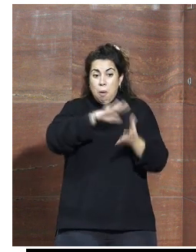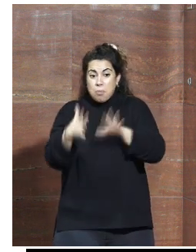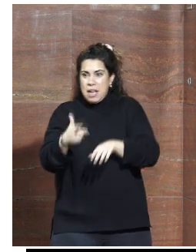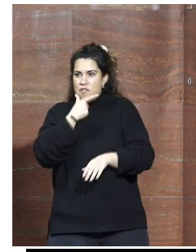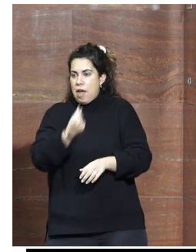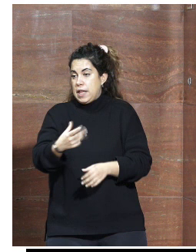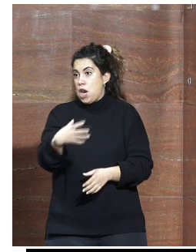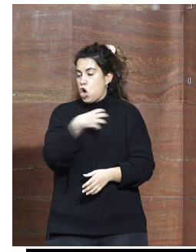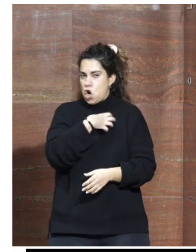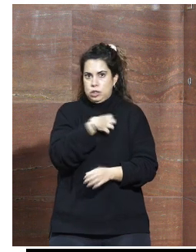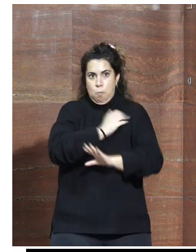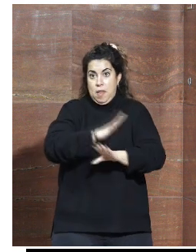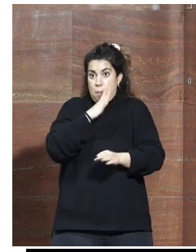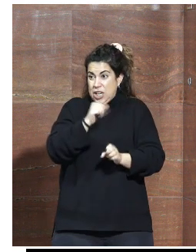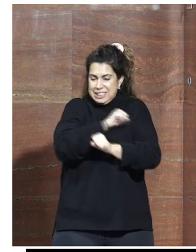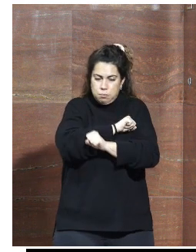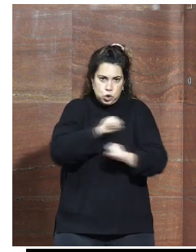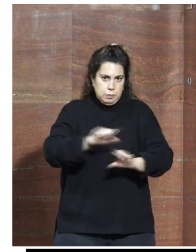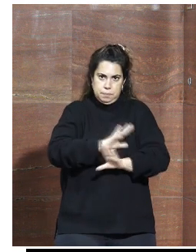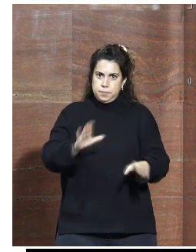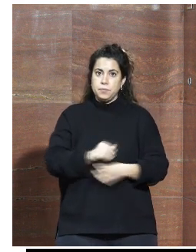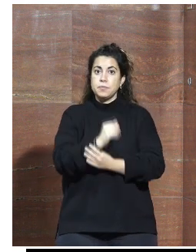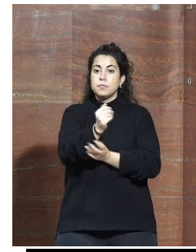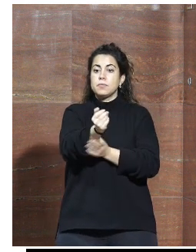es. Así de claro, vamos, es imposible.